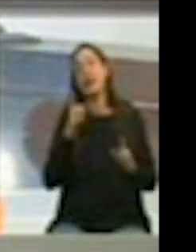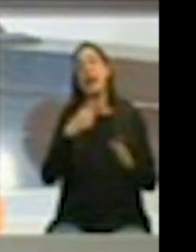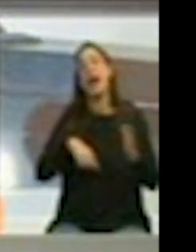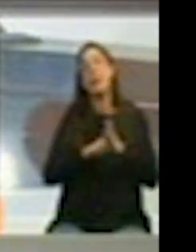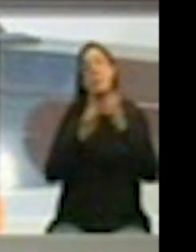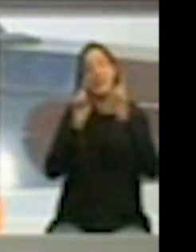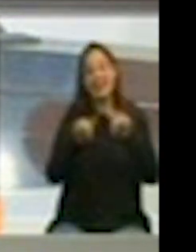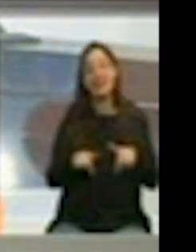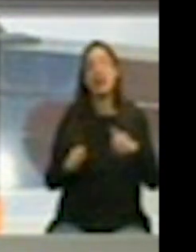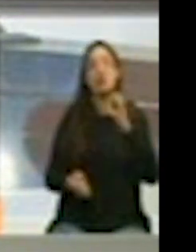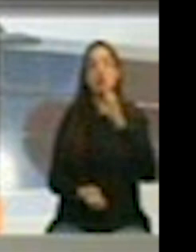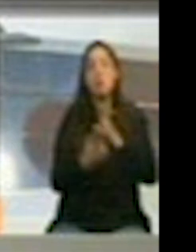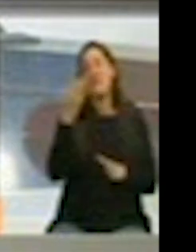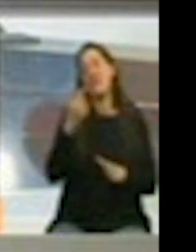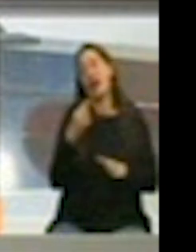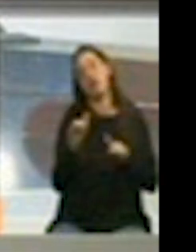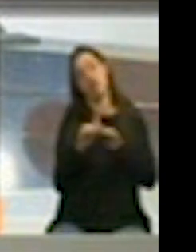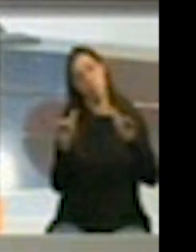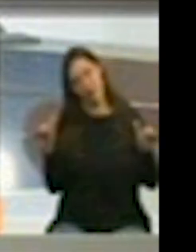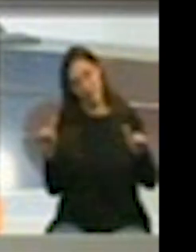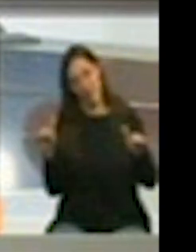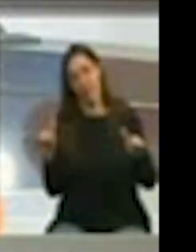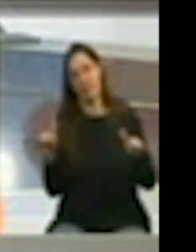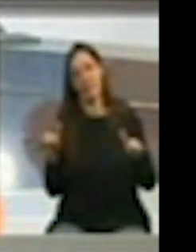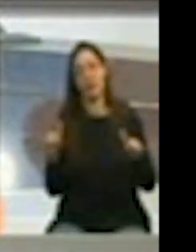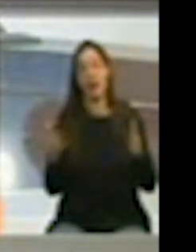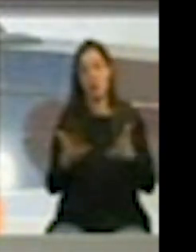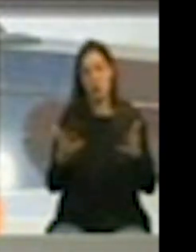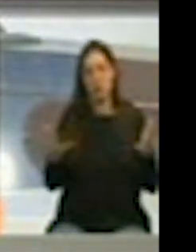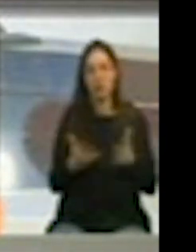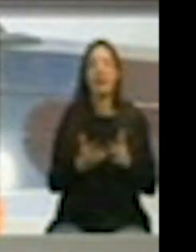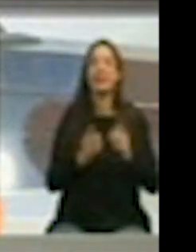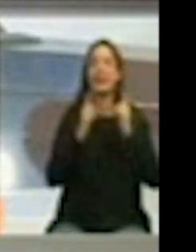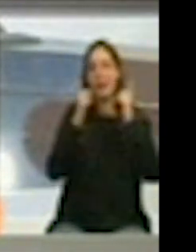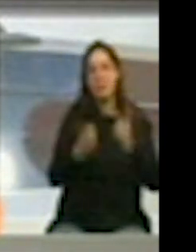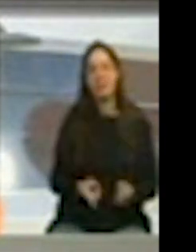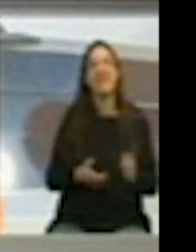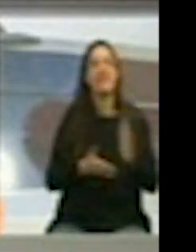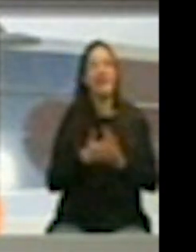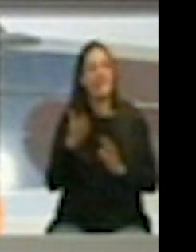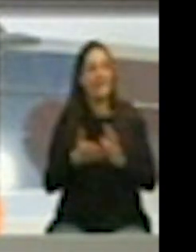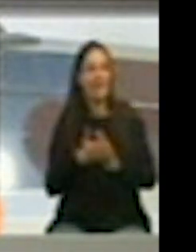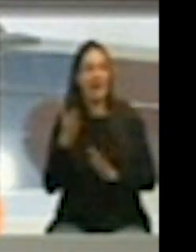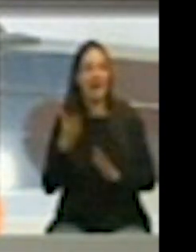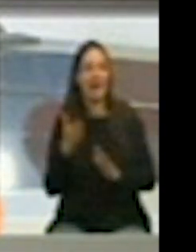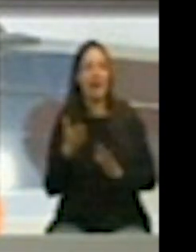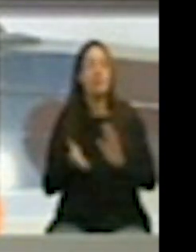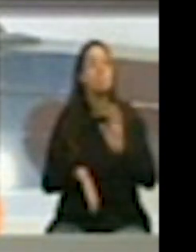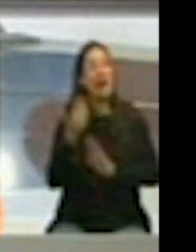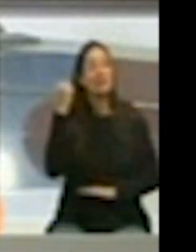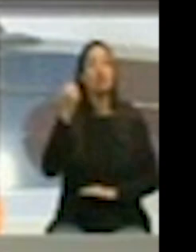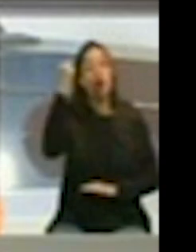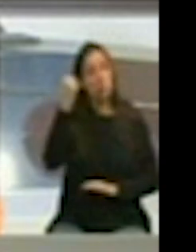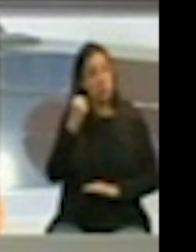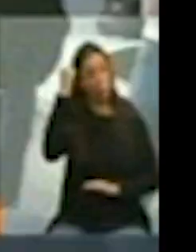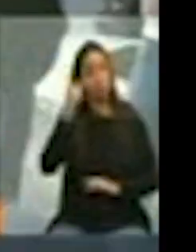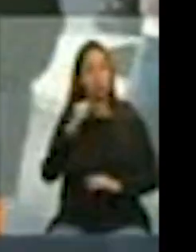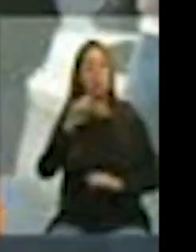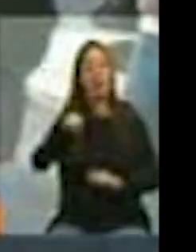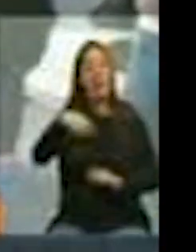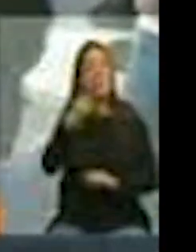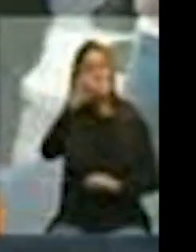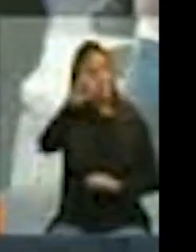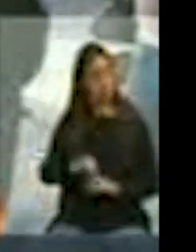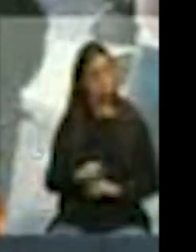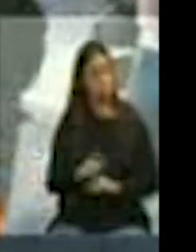esta nueva normalidad, que es lo que estamos viviendo, también están estudiando aumentar las frecuencias. Exacto, a partir de mayo.